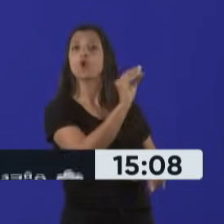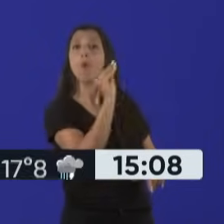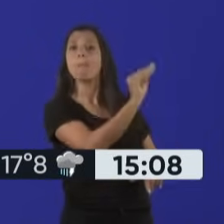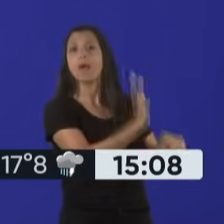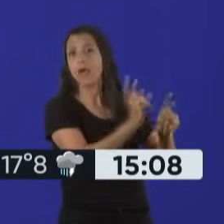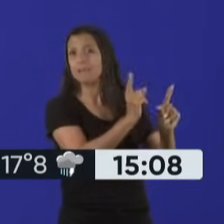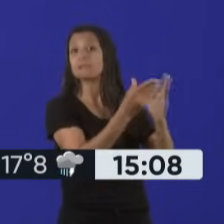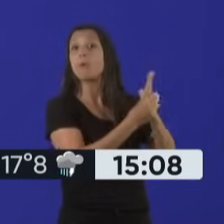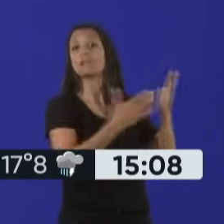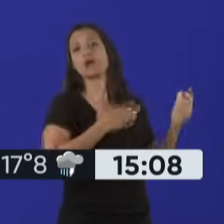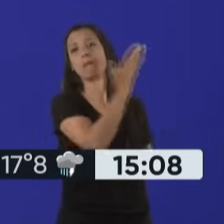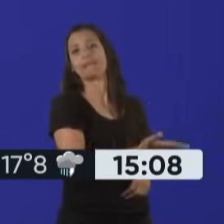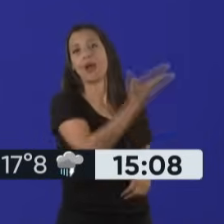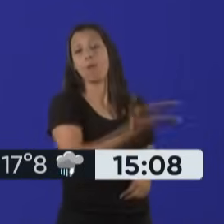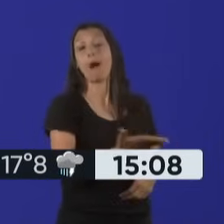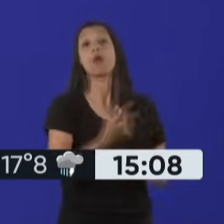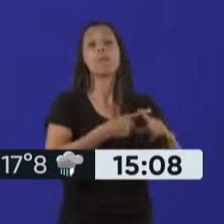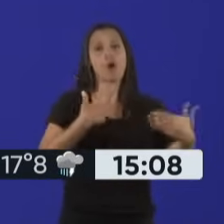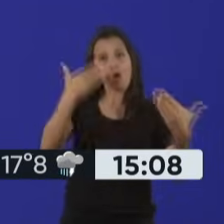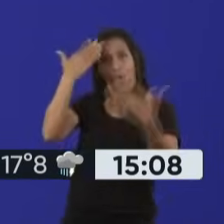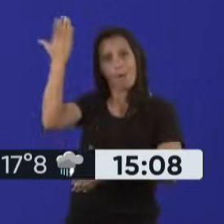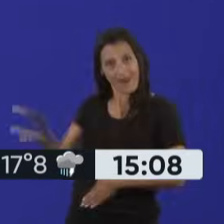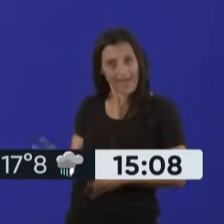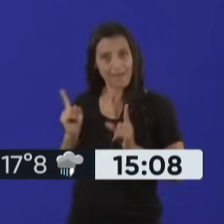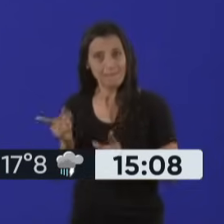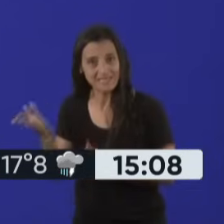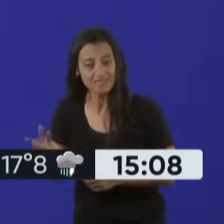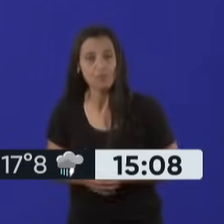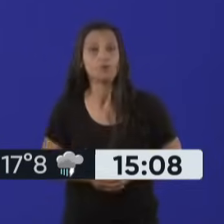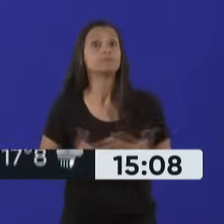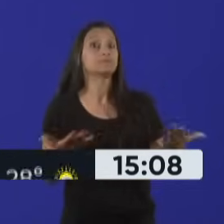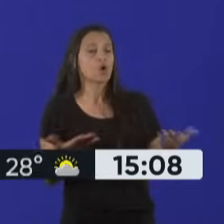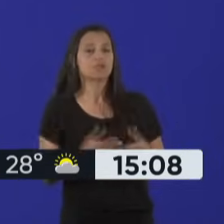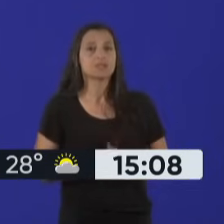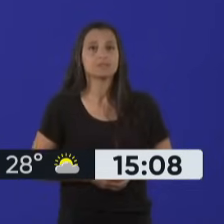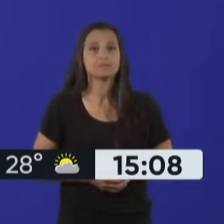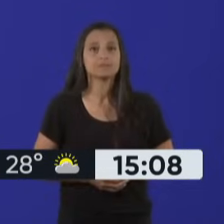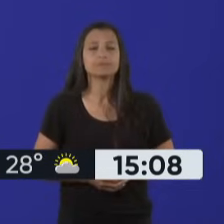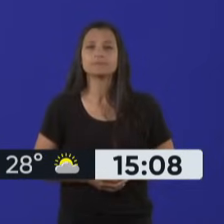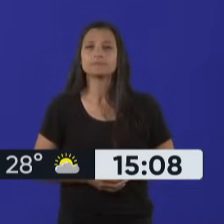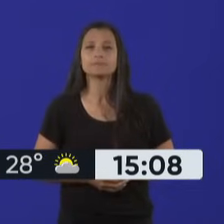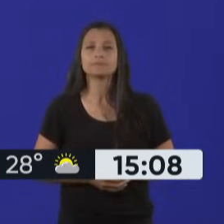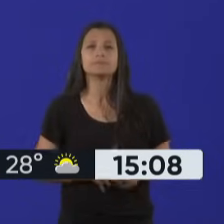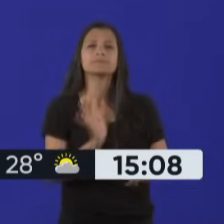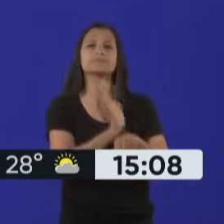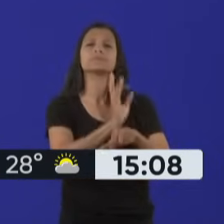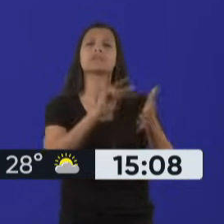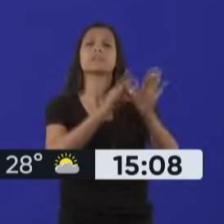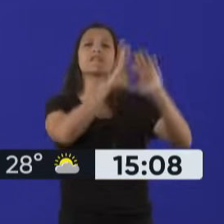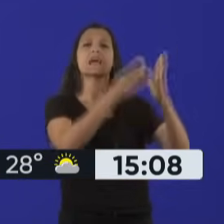Un ministerio que integra el capital humano de primera generación con el de segunda generación. Es decir, lo que tiene que ver